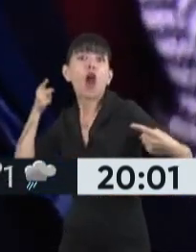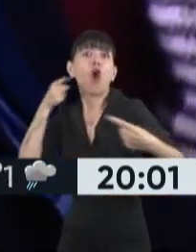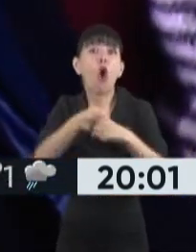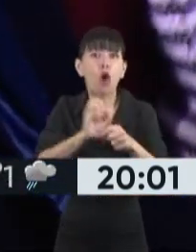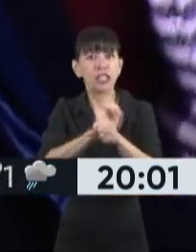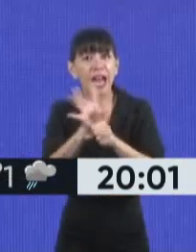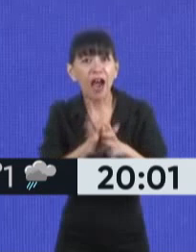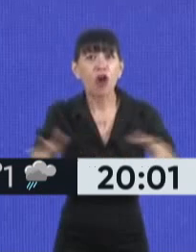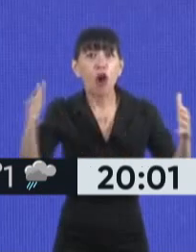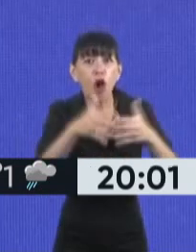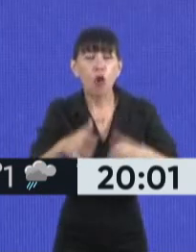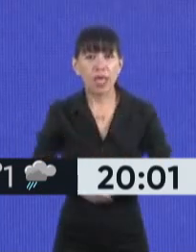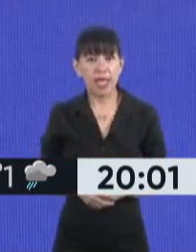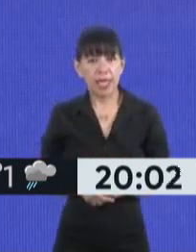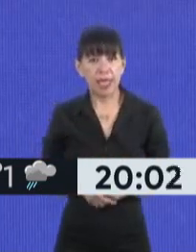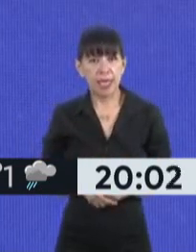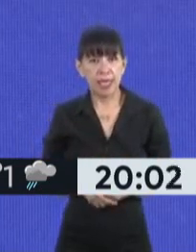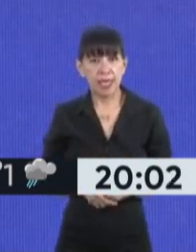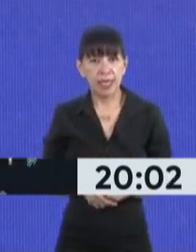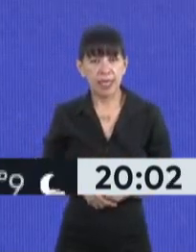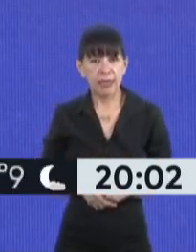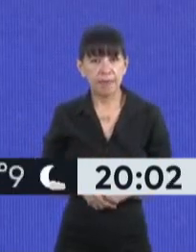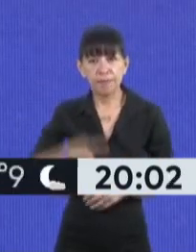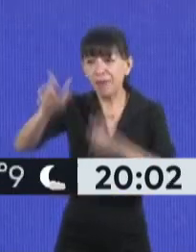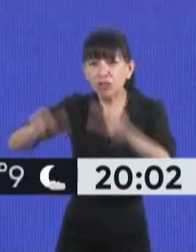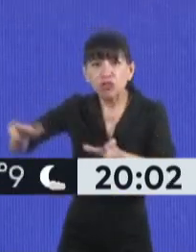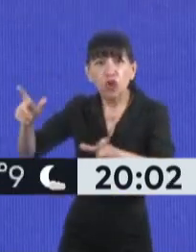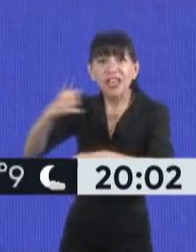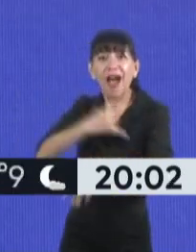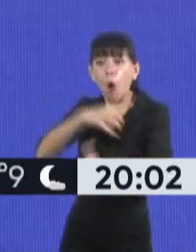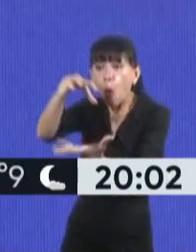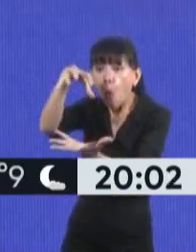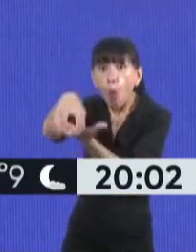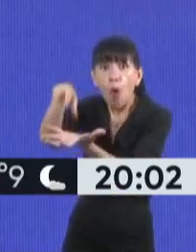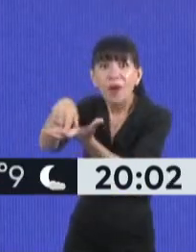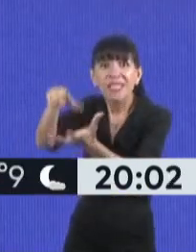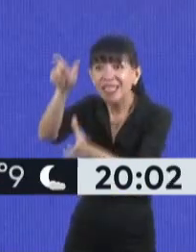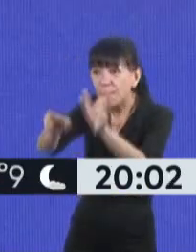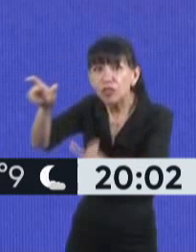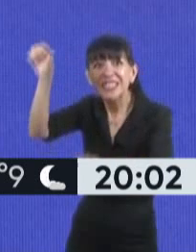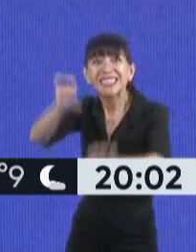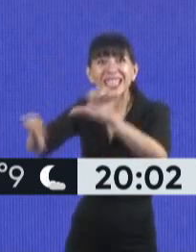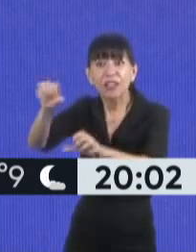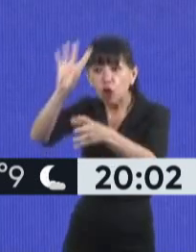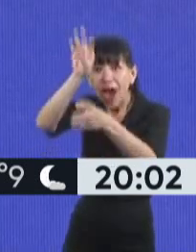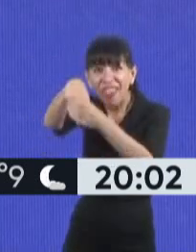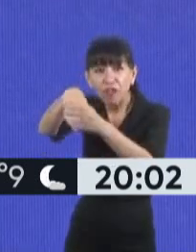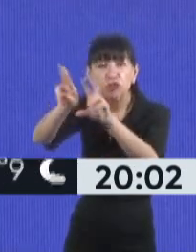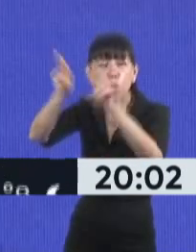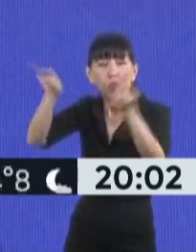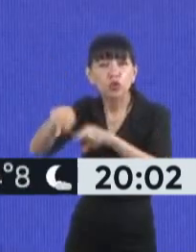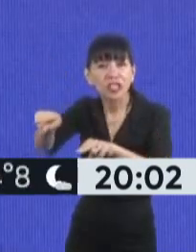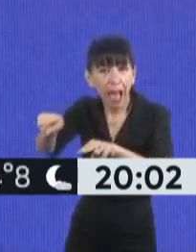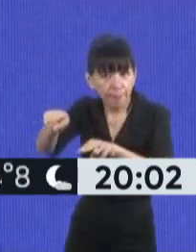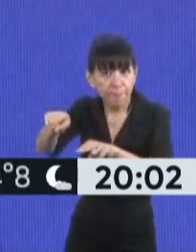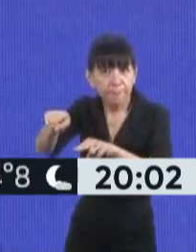Trabajo de universitarios, científicos universitarios de la Universidad de San Martín, del